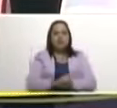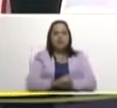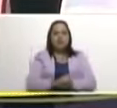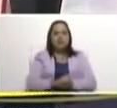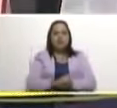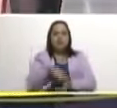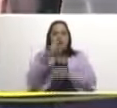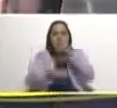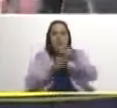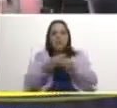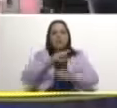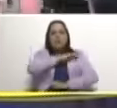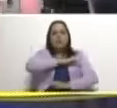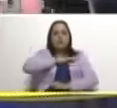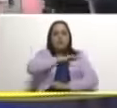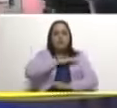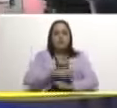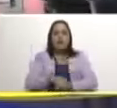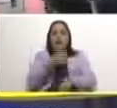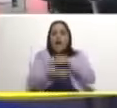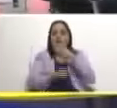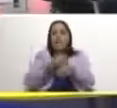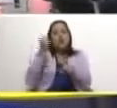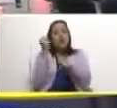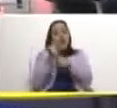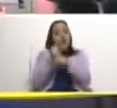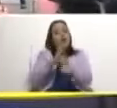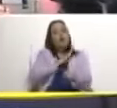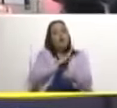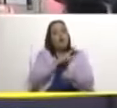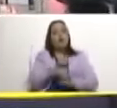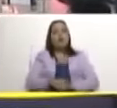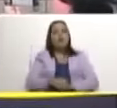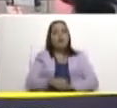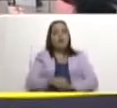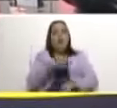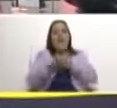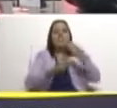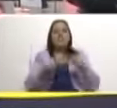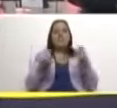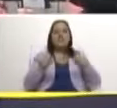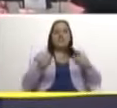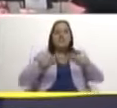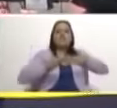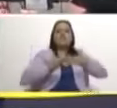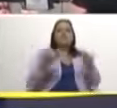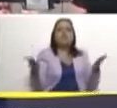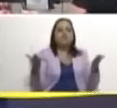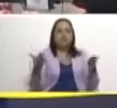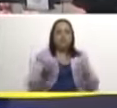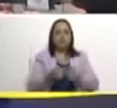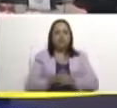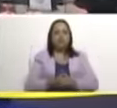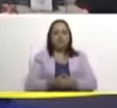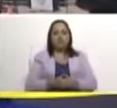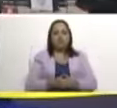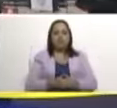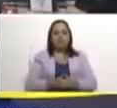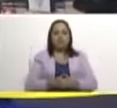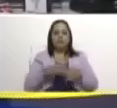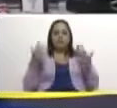cumpliendo su misión, cumpliendo sus deberes, poniendo su pellejo y su vida de por medio.